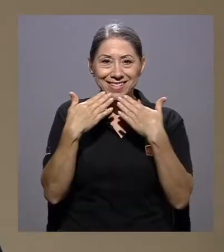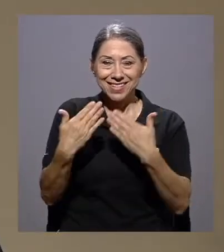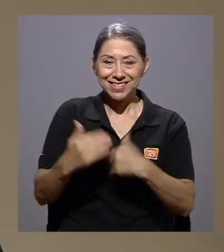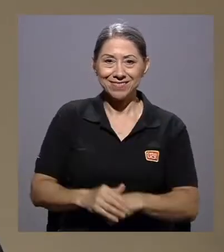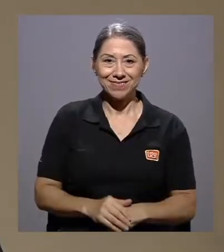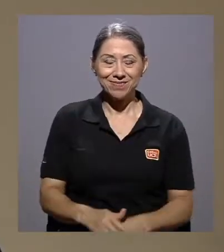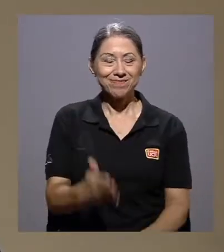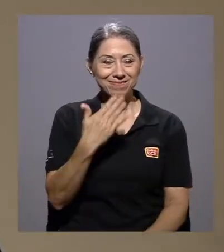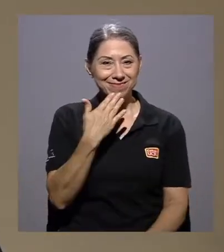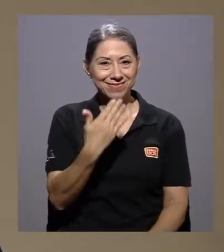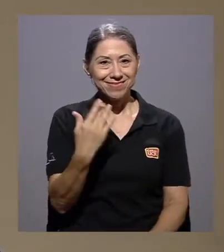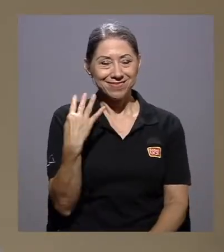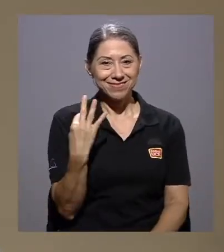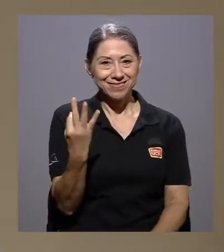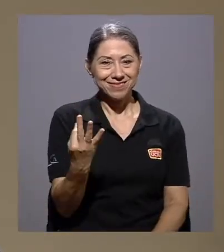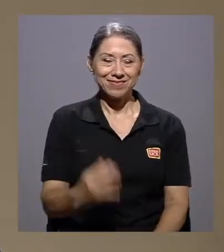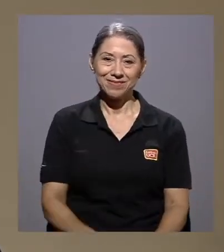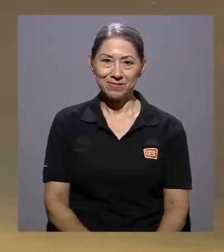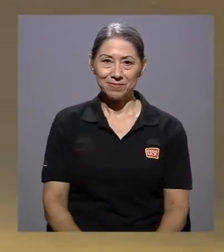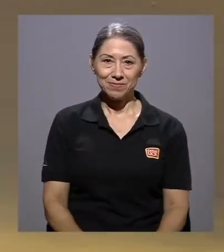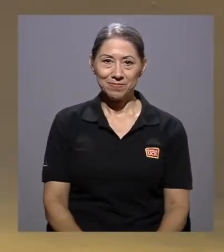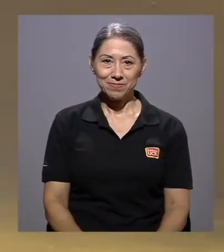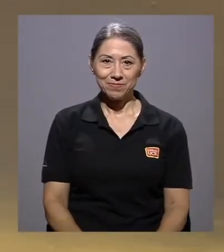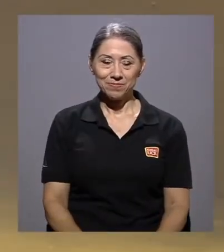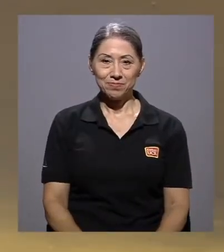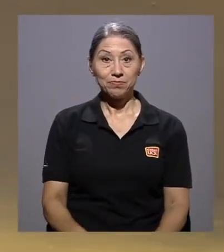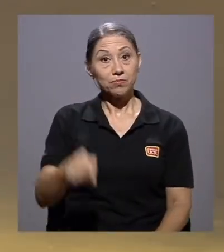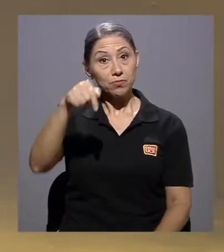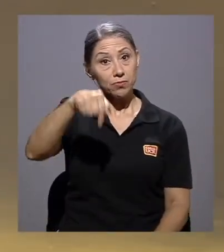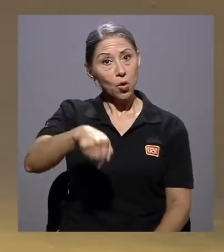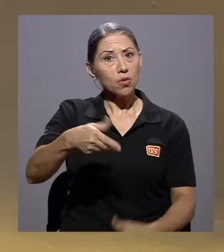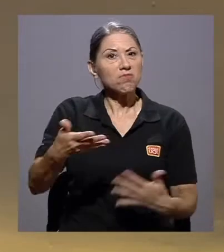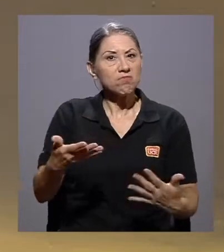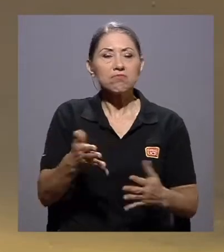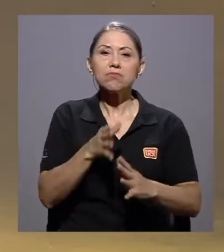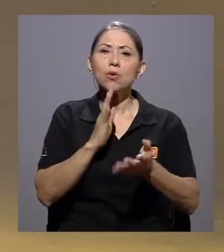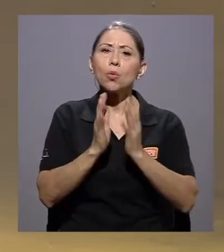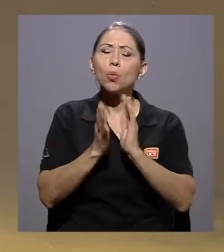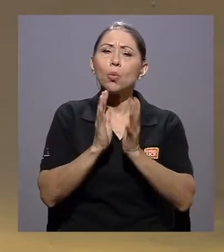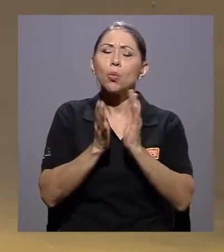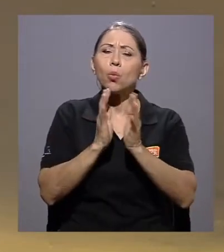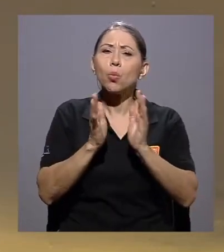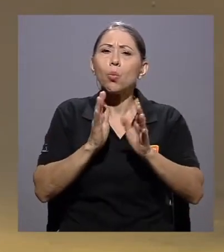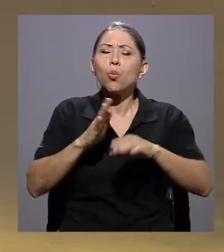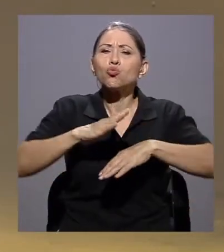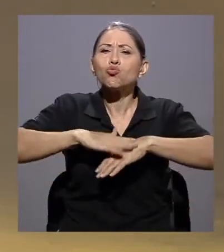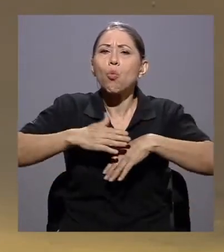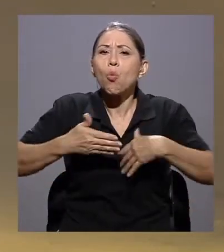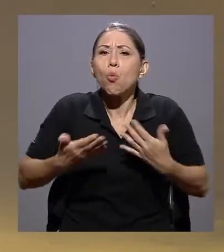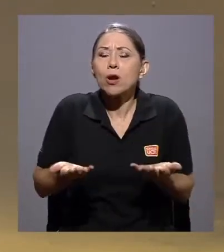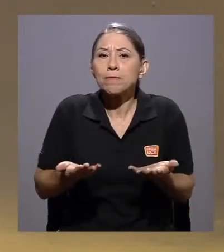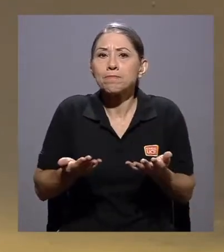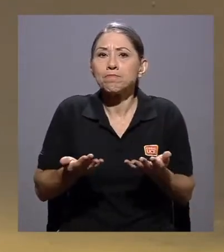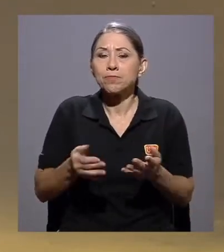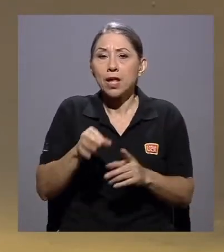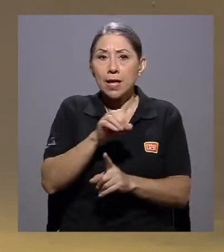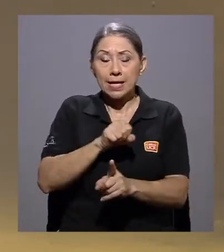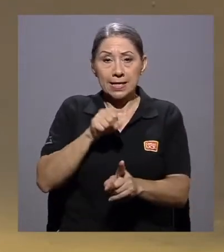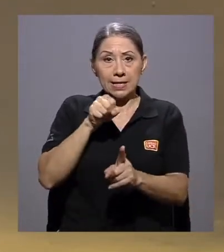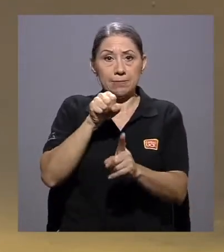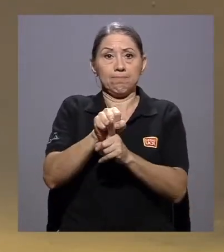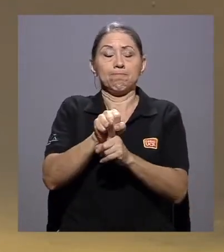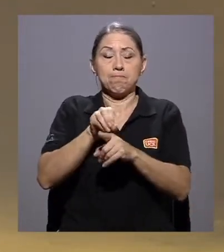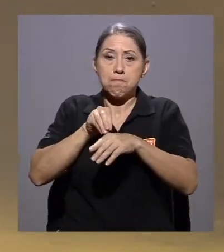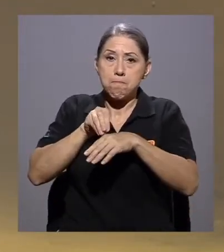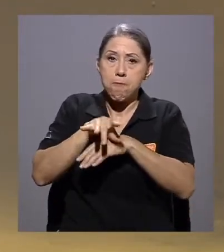Rica. Gracias, Martín. Gracias por la invitación. Bueno, hoy estamos acá para conversar un poco sobre las